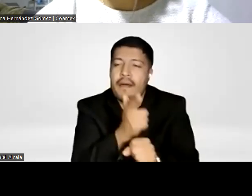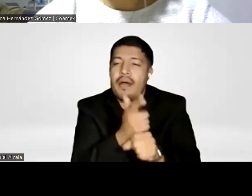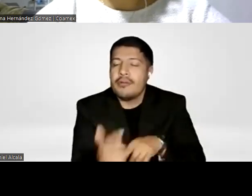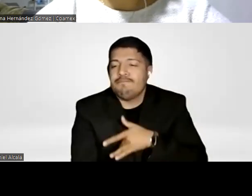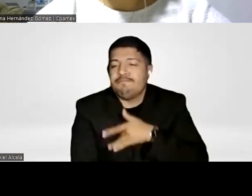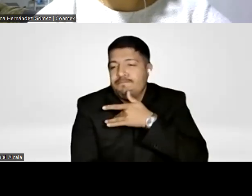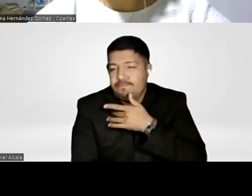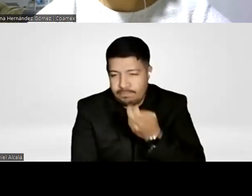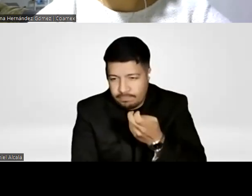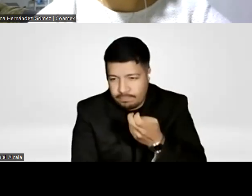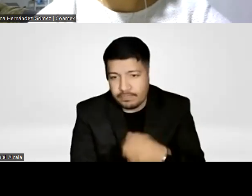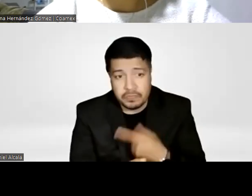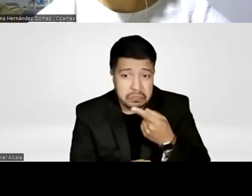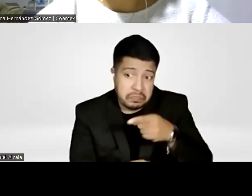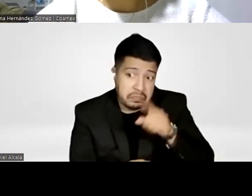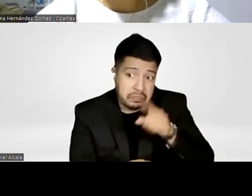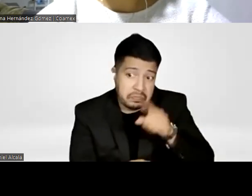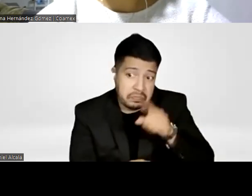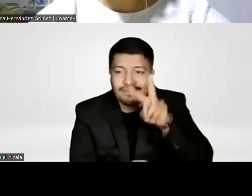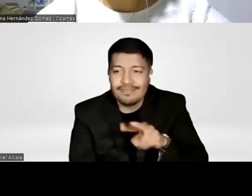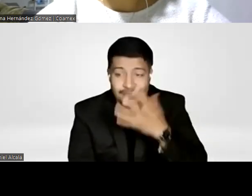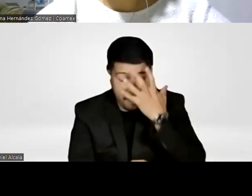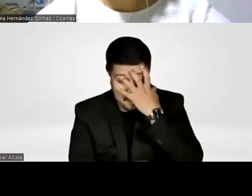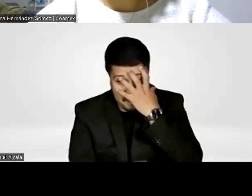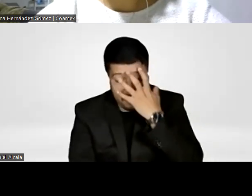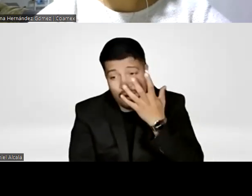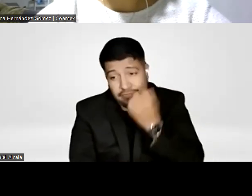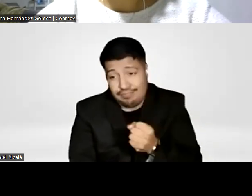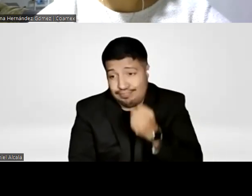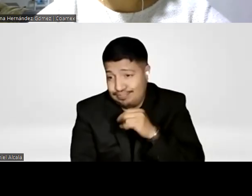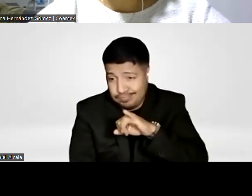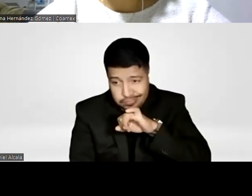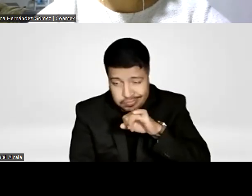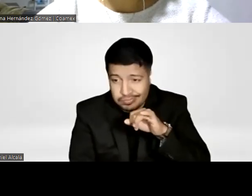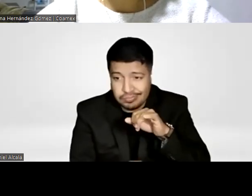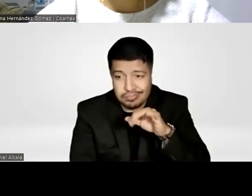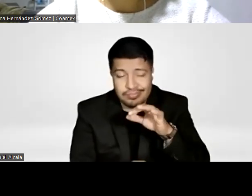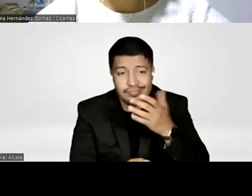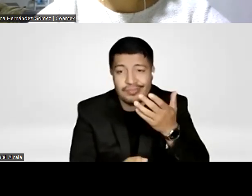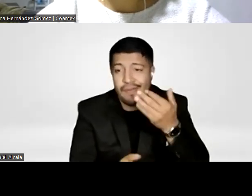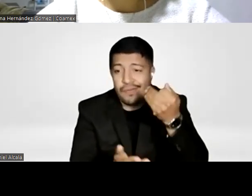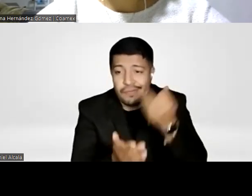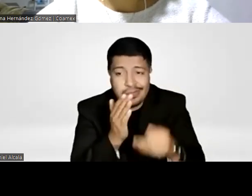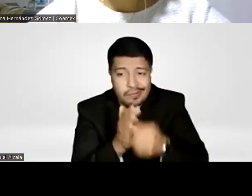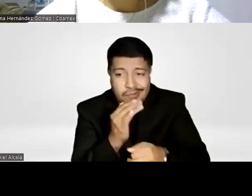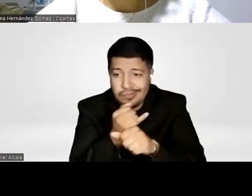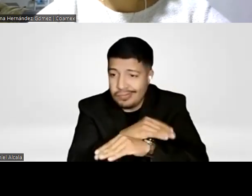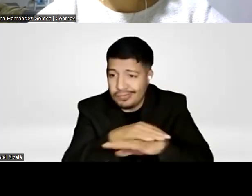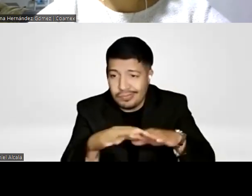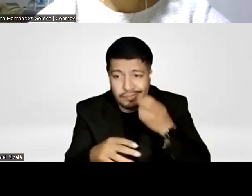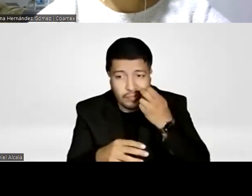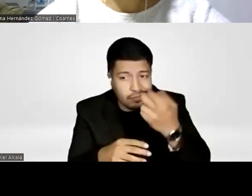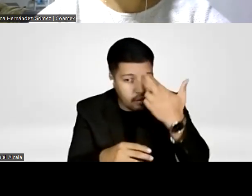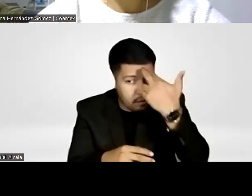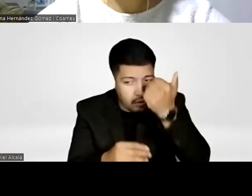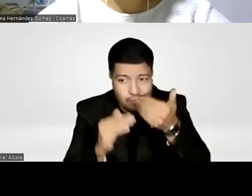Pero es una pena que sí hay una gran deficiencia y ese es el motivo por el que estamos aquí, precisamente, porque hace